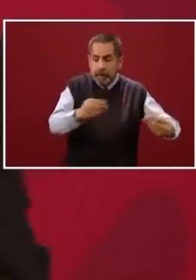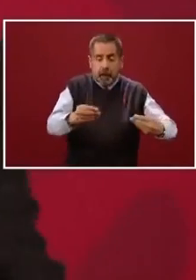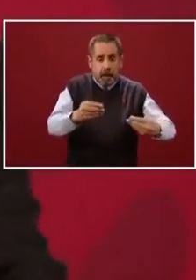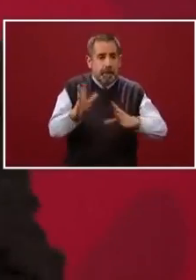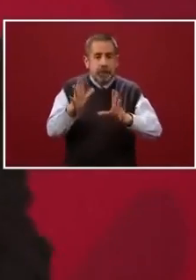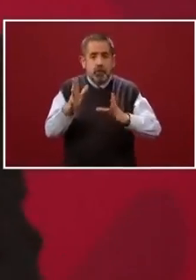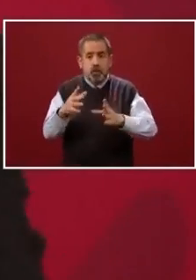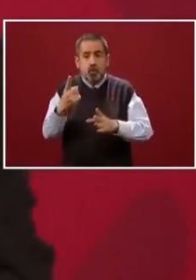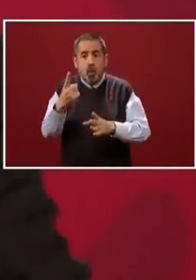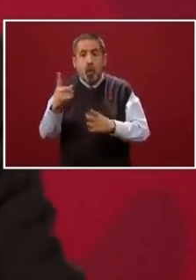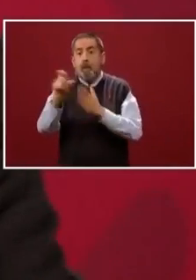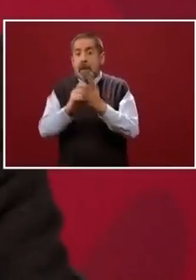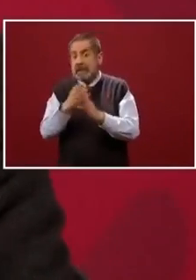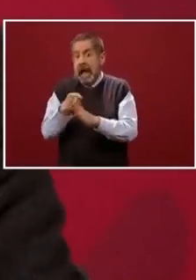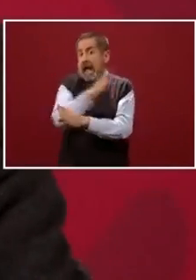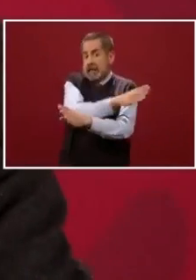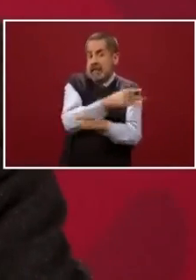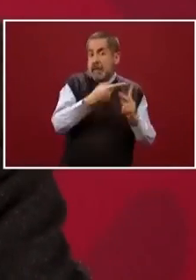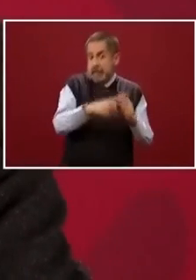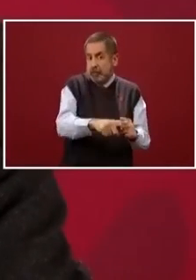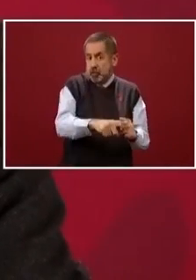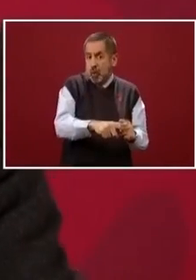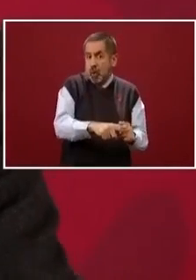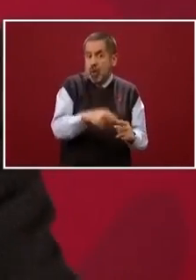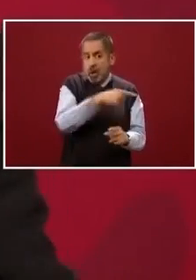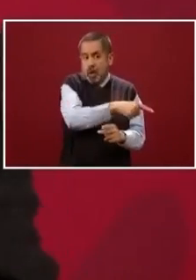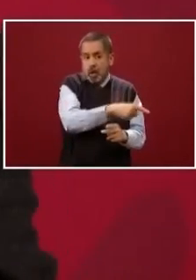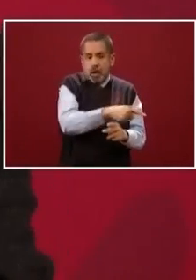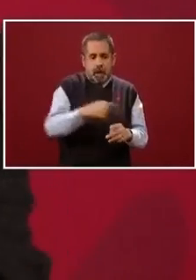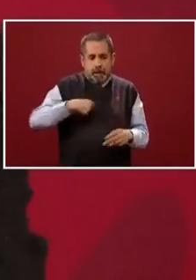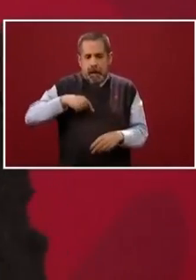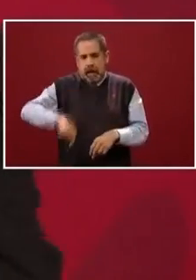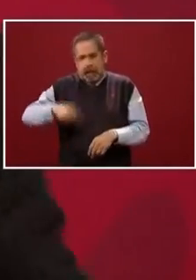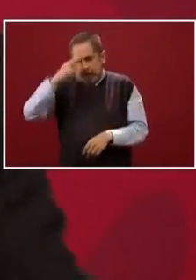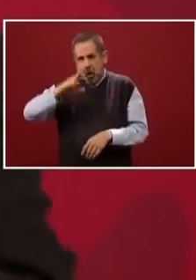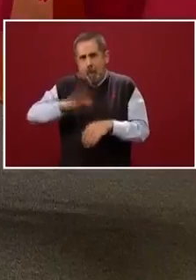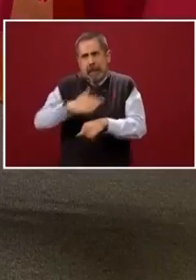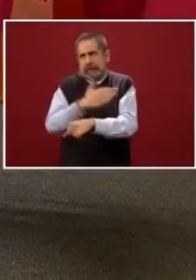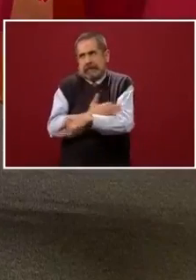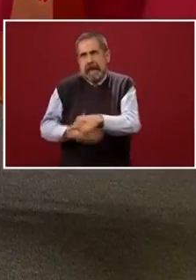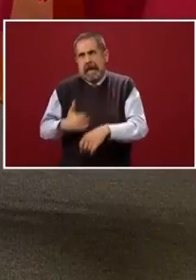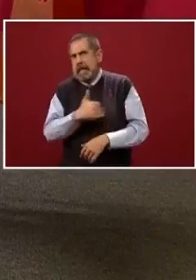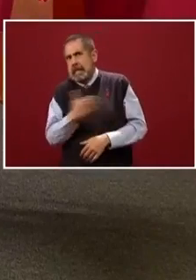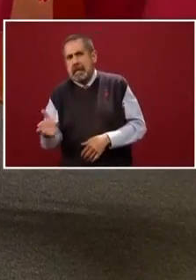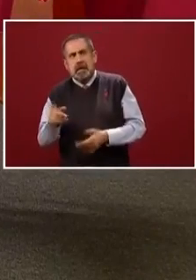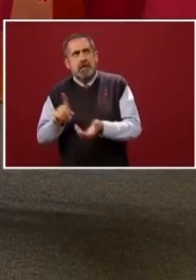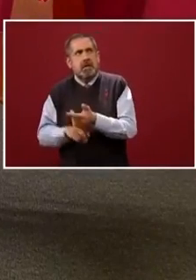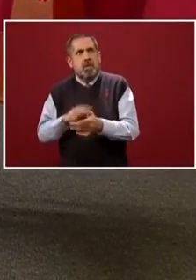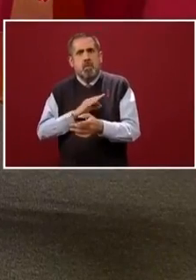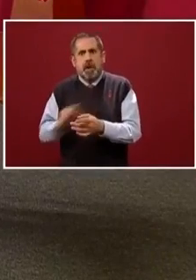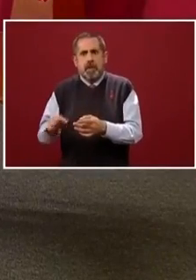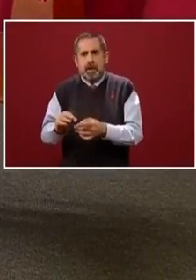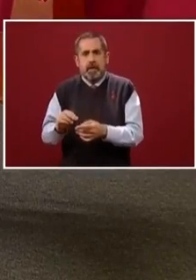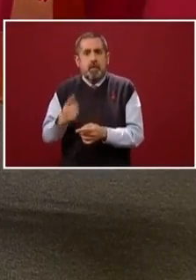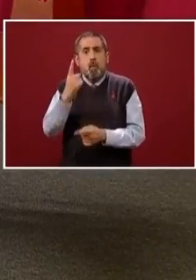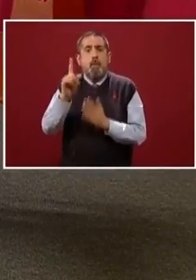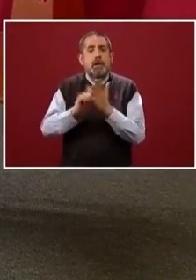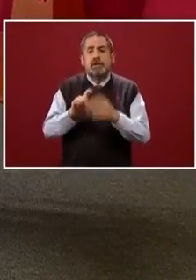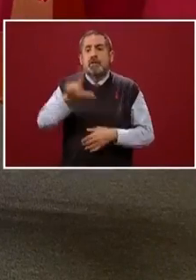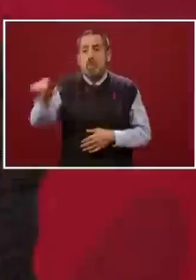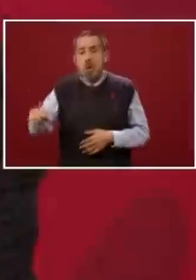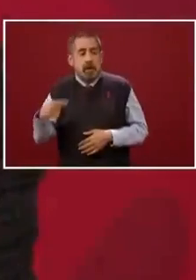mes más afectados que nosotros, porque México entró a la epidemia gruesamente un mes detrás,